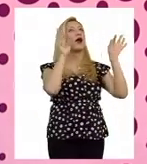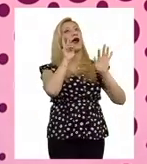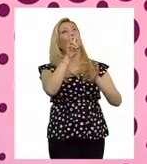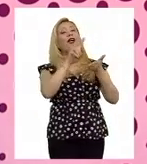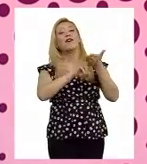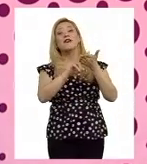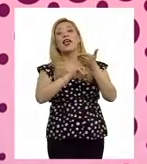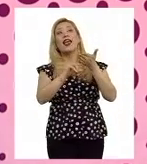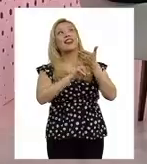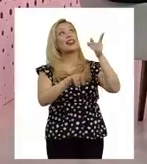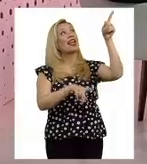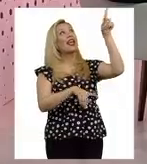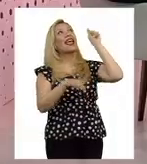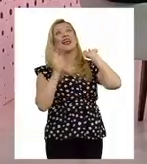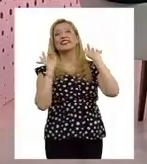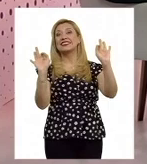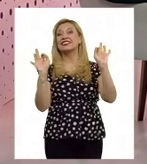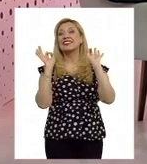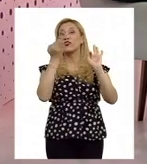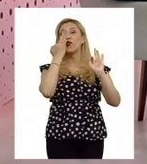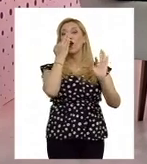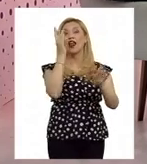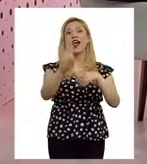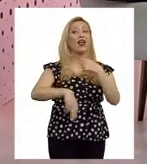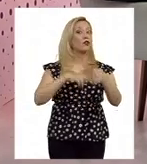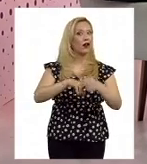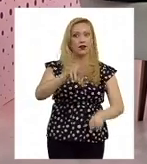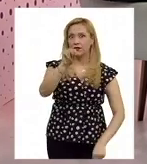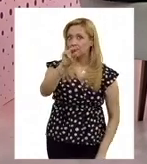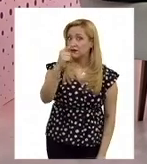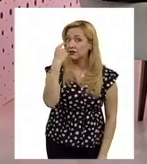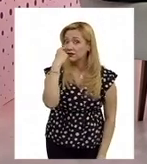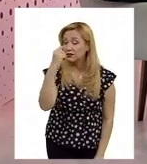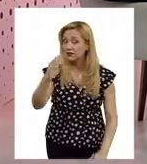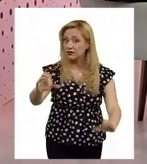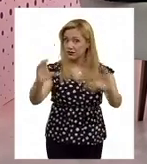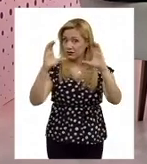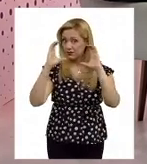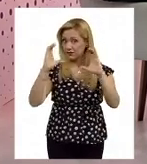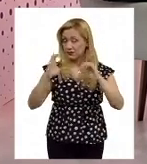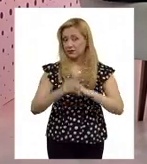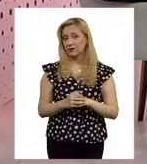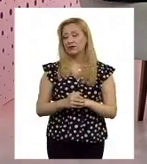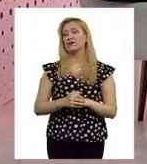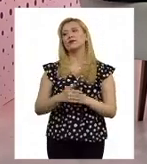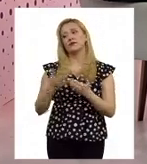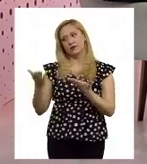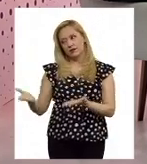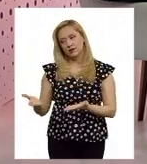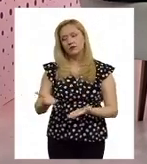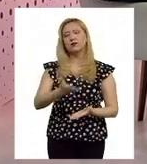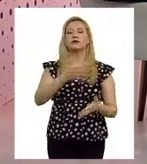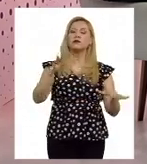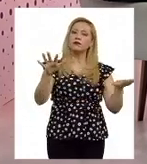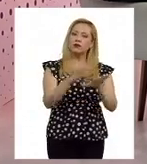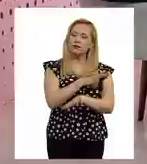verde es verde. Georgios, en una frase, no, ya lo dijeron, esto, cambiar nuestro modo de consumo,